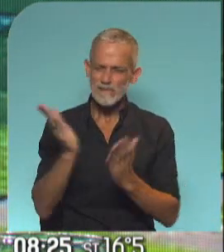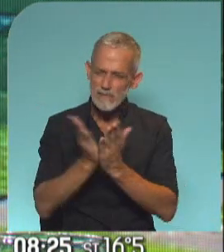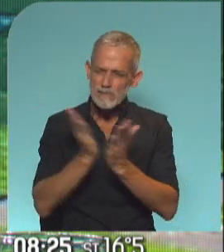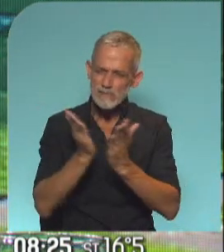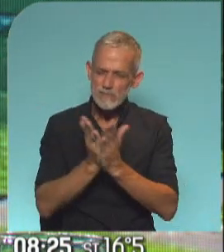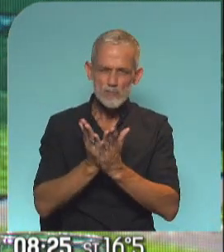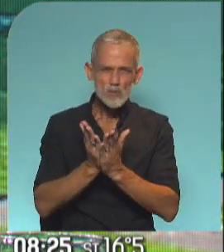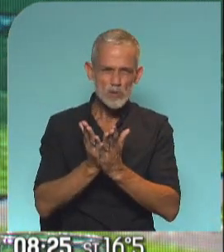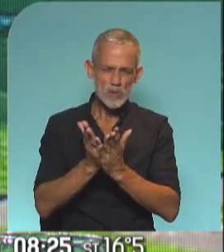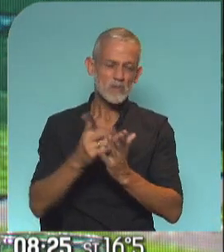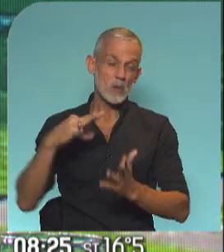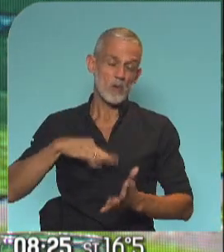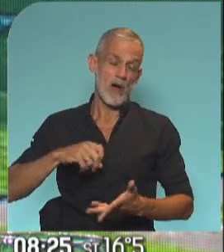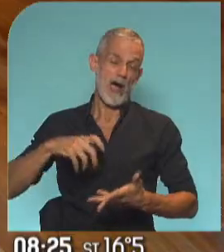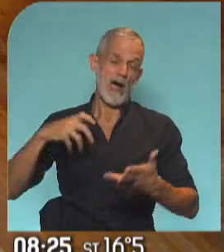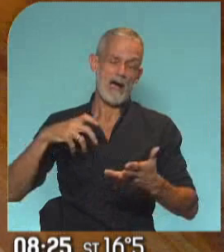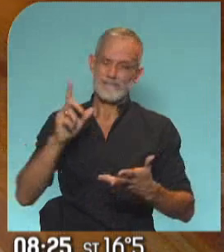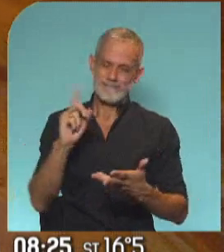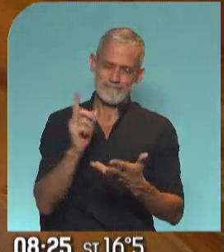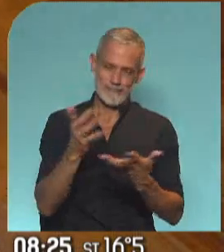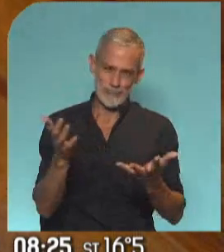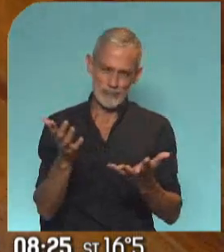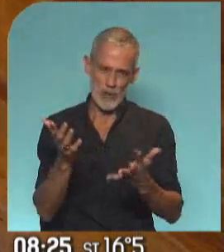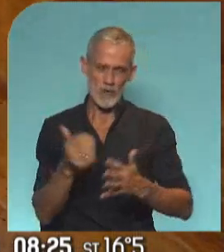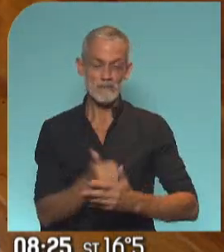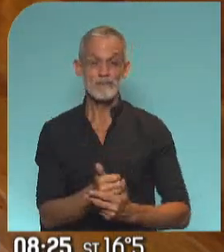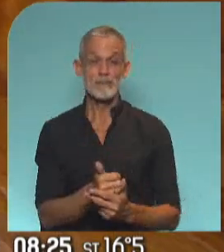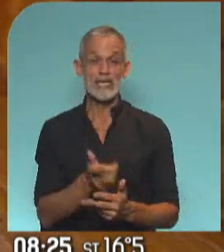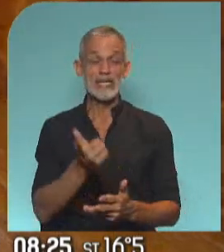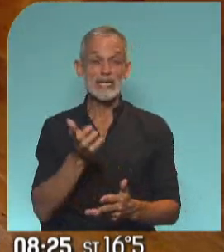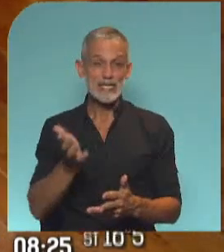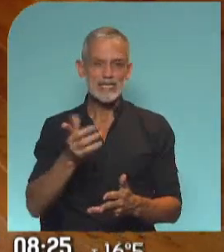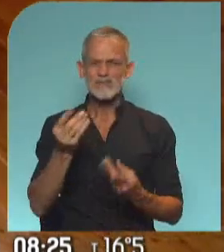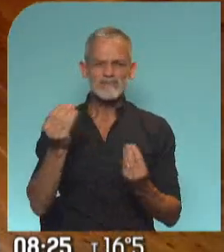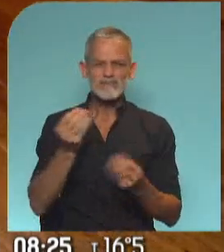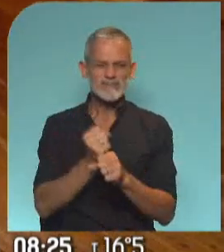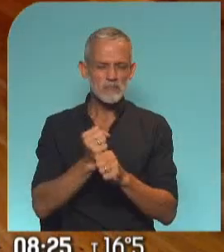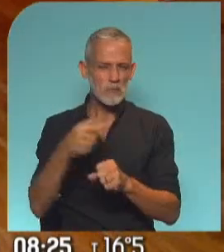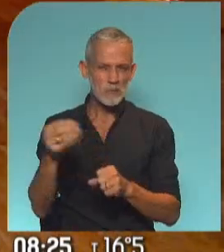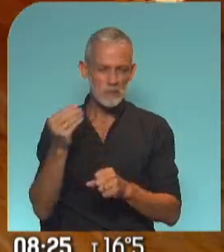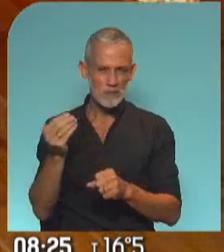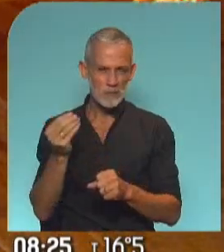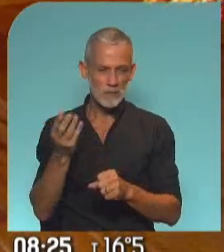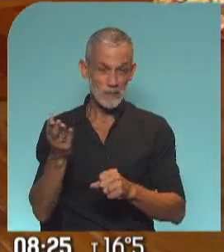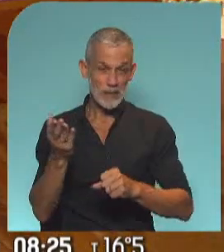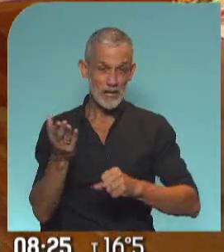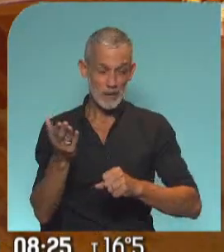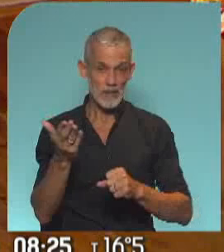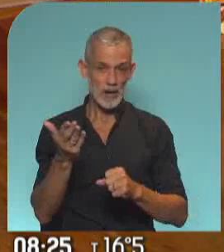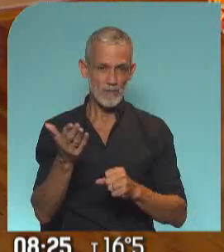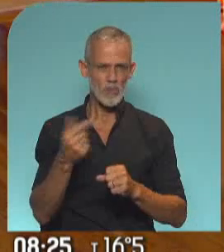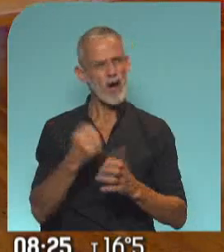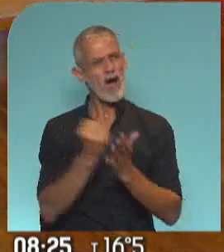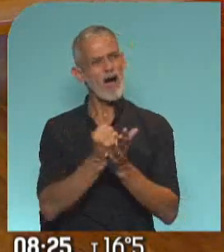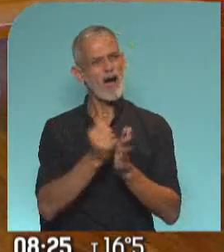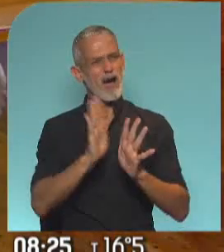no ganaba mucha guita y en realidad lo haces para no para quedar en el bronce sino